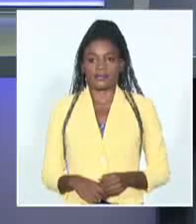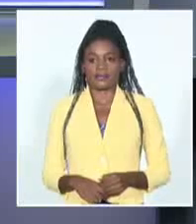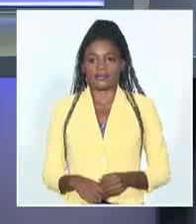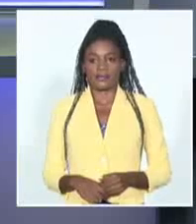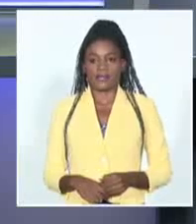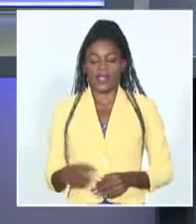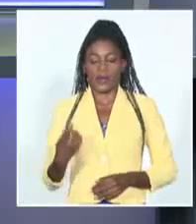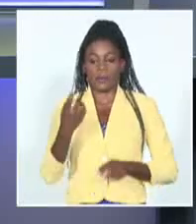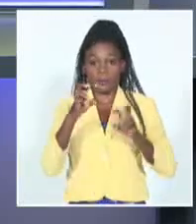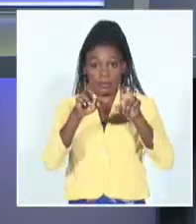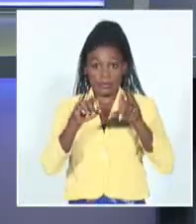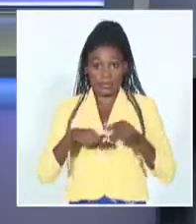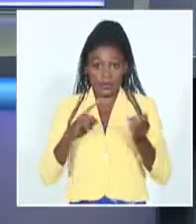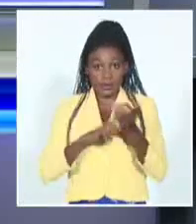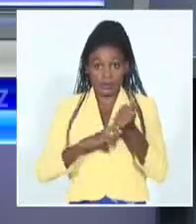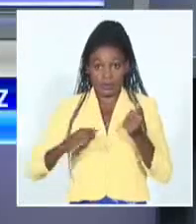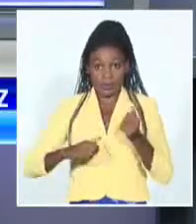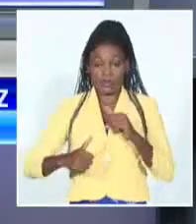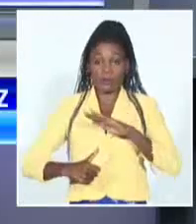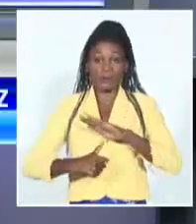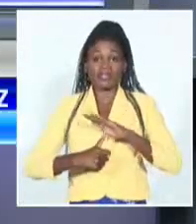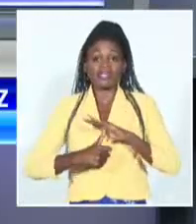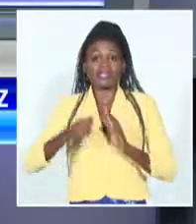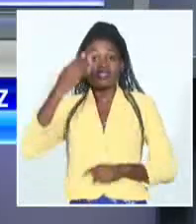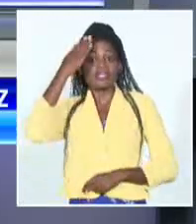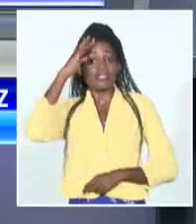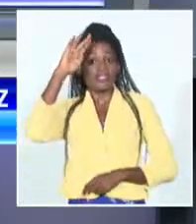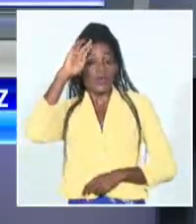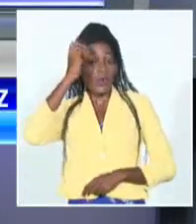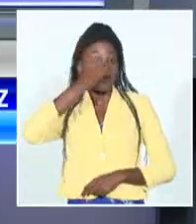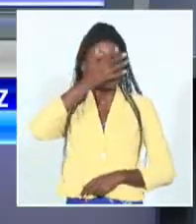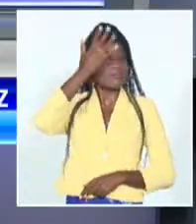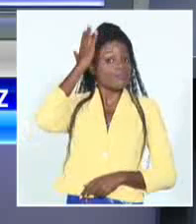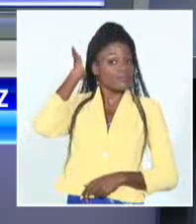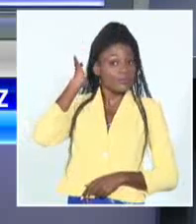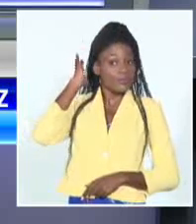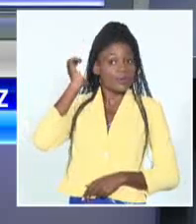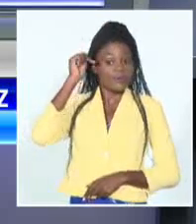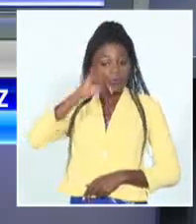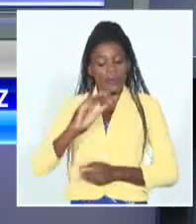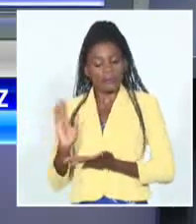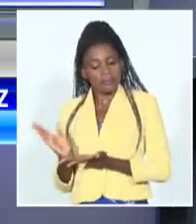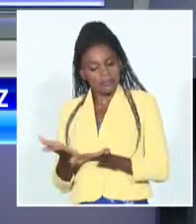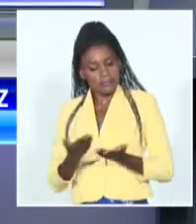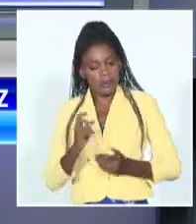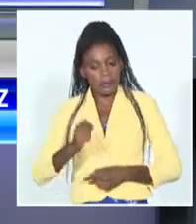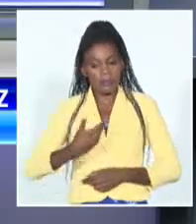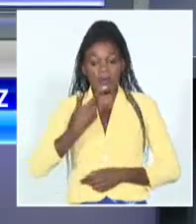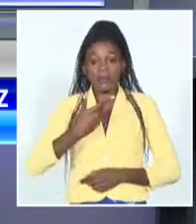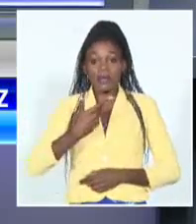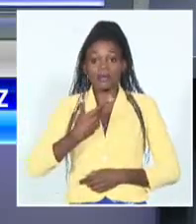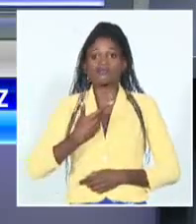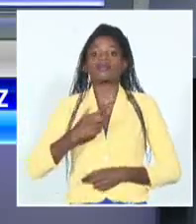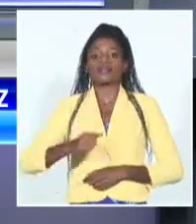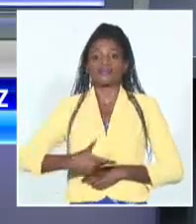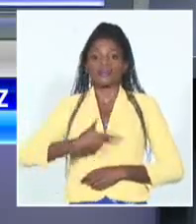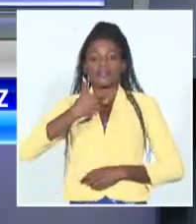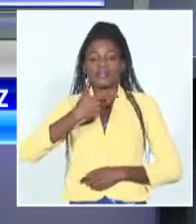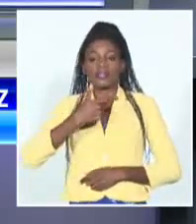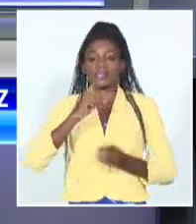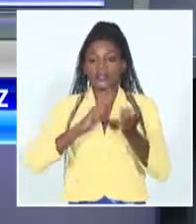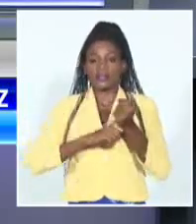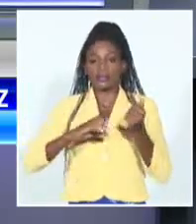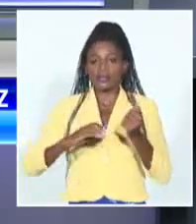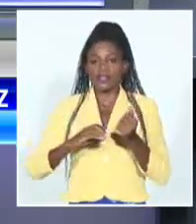El primer secretario del Comité Central del Partido y presidente de la República, Miguel Díaz-Canel Bermúdez, recibió hoy al primer vicepresidente del Partido Socialista Unido